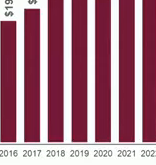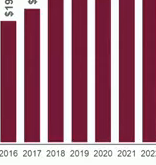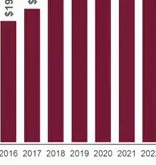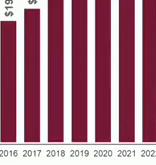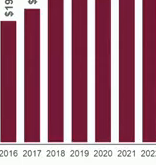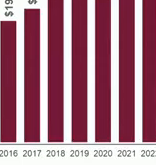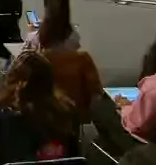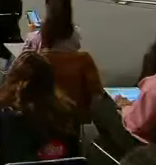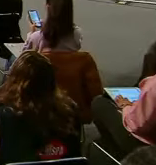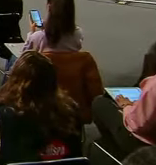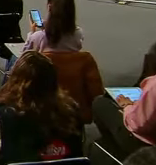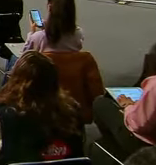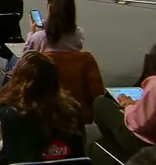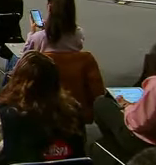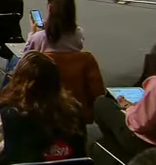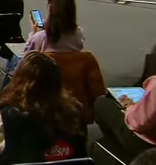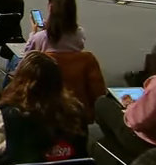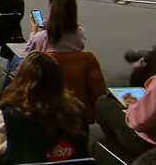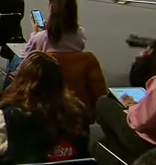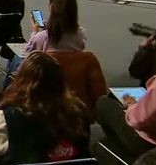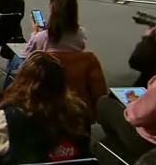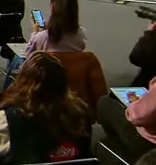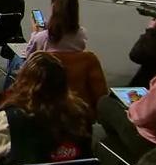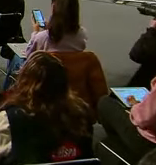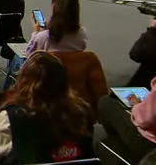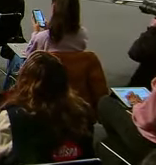Lo único que sé que son las paletas payaso.